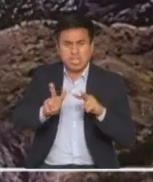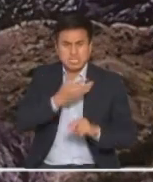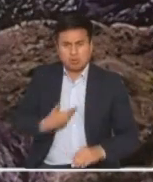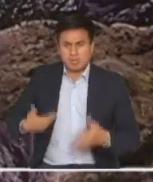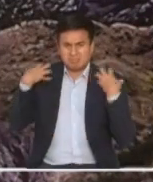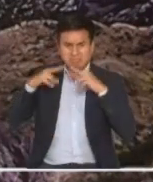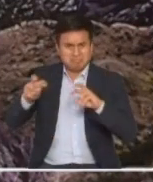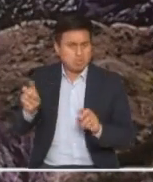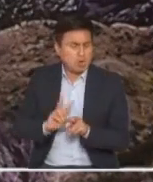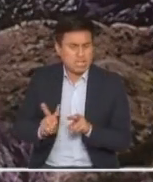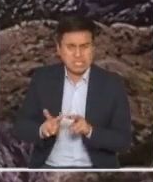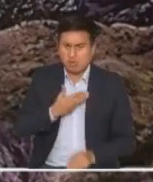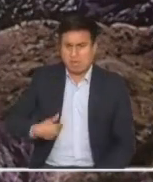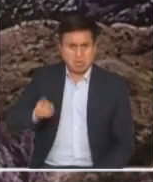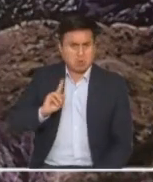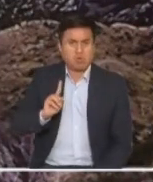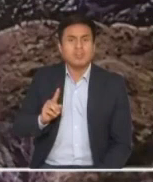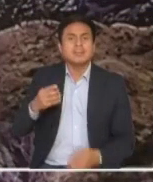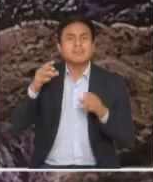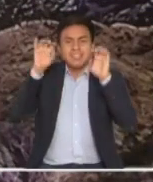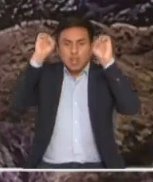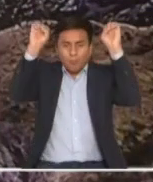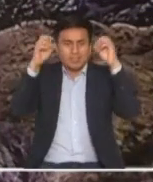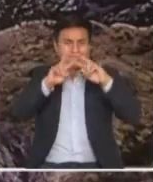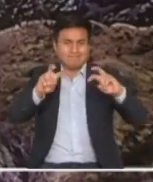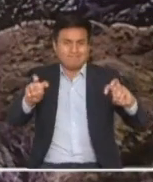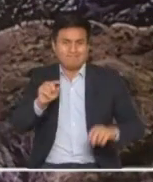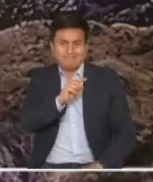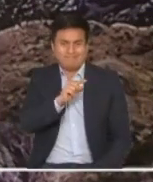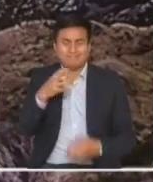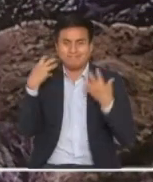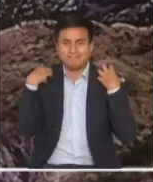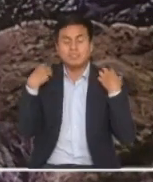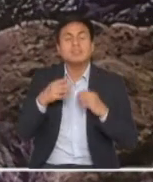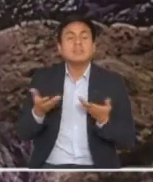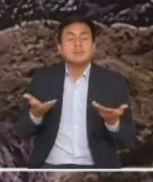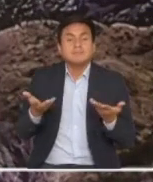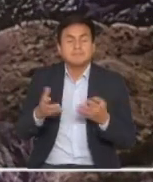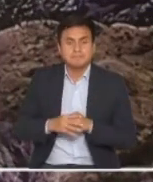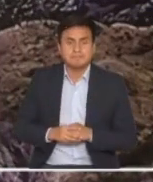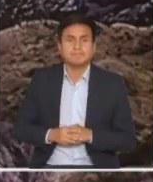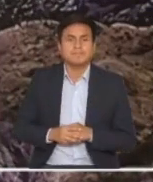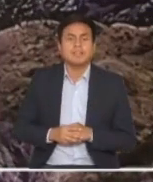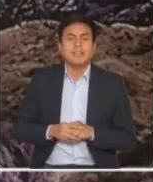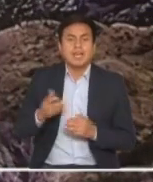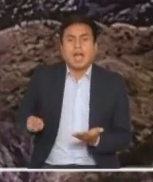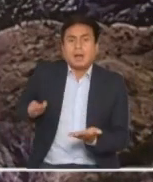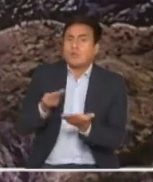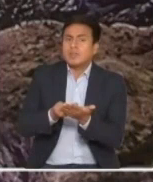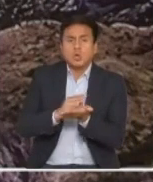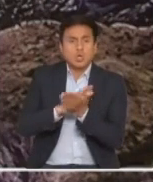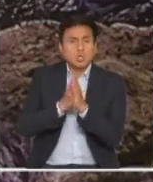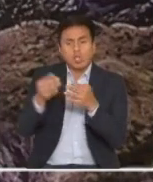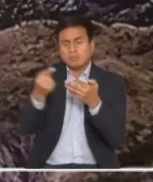Ejecutivo no las hace el gobierno la hace el Ministerio Público eh es que se han provisto